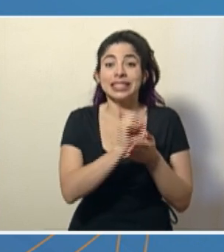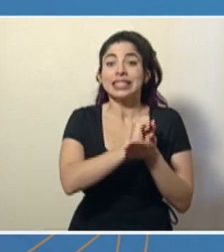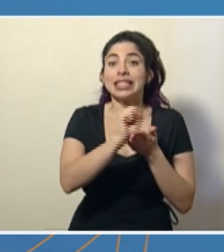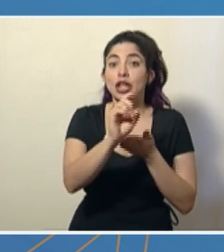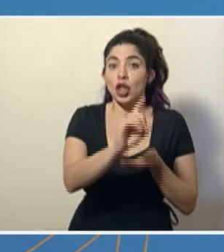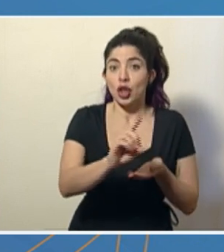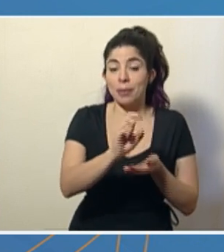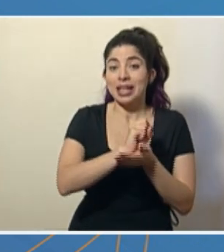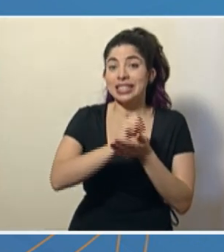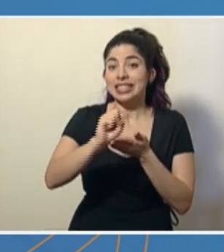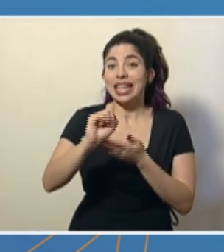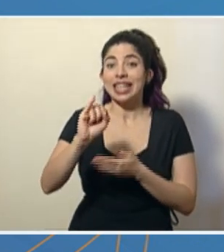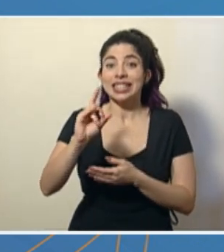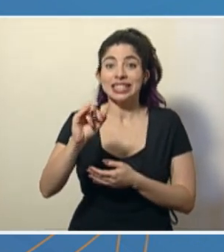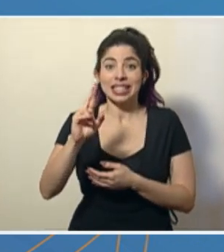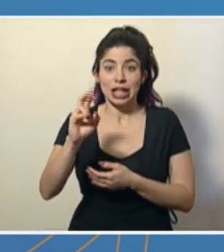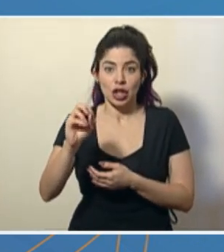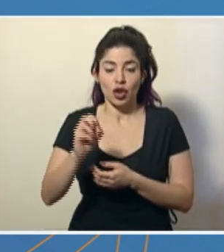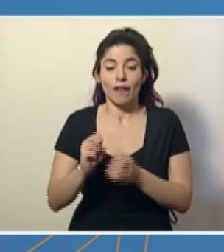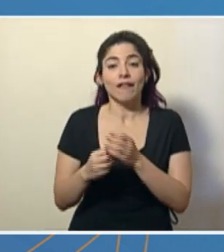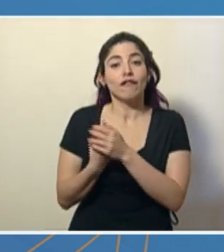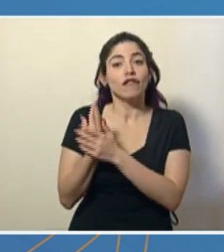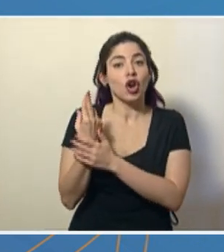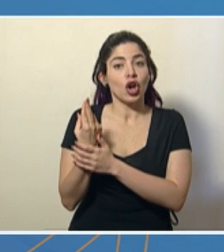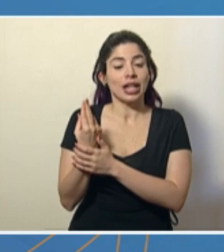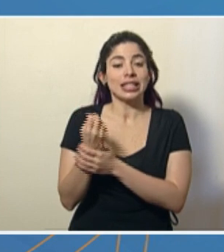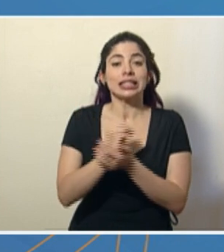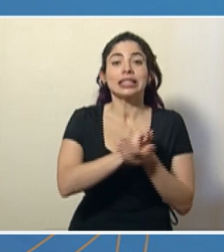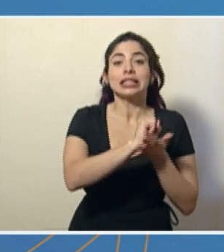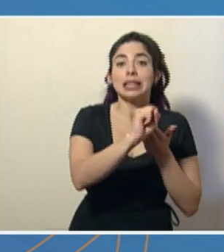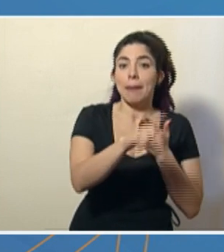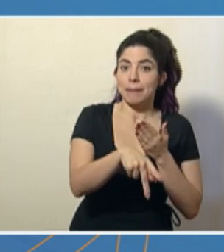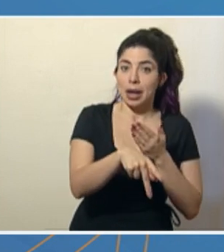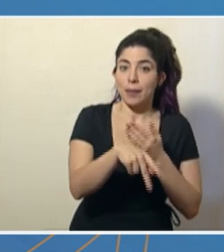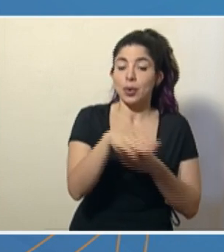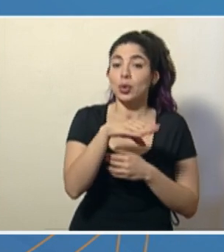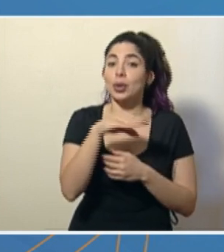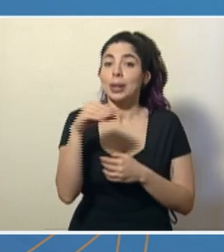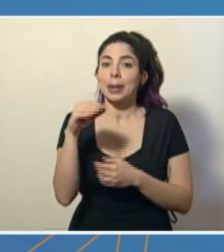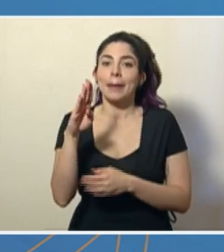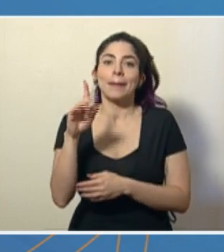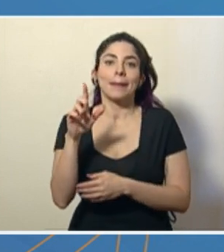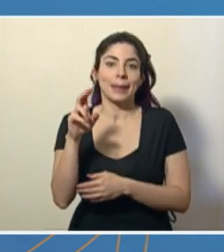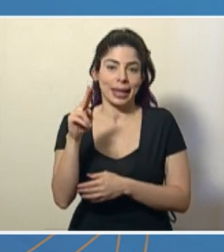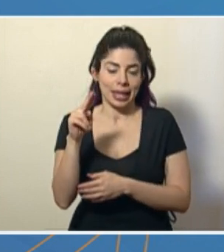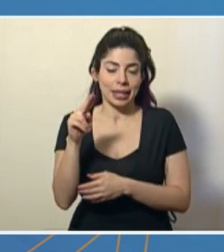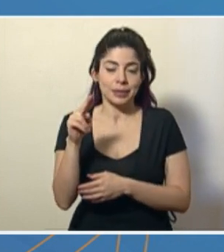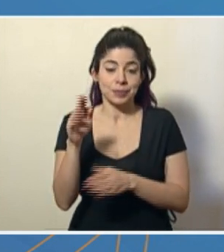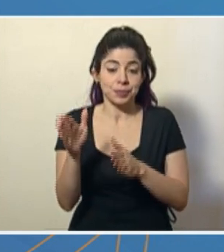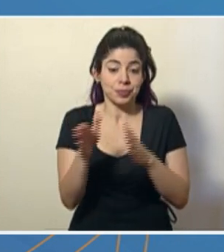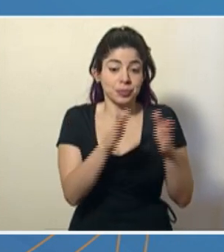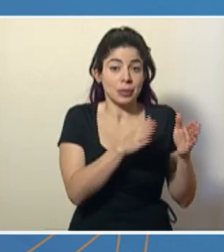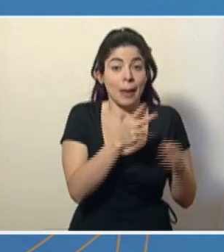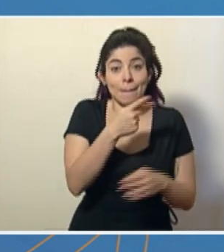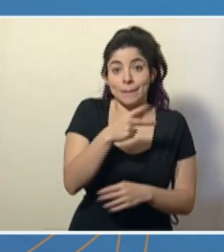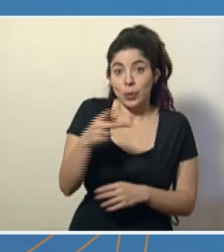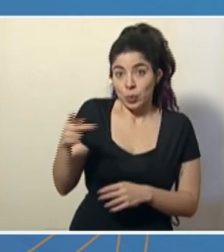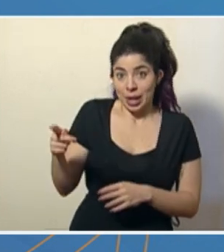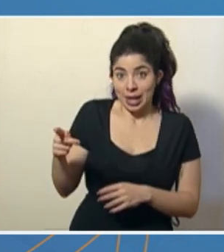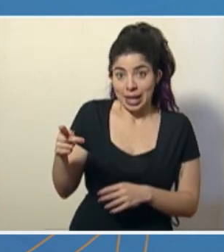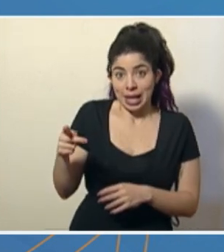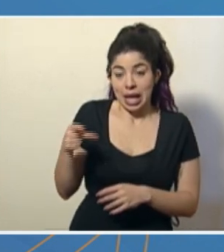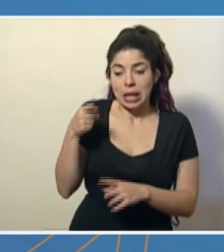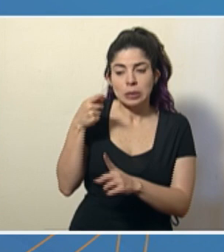Domingo, San Isidro, Flores, San Pablo y Belén. Y en el cantón de Punta